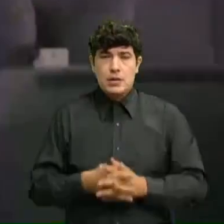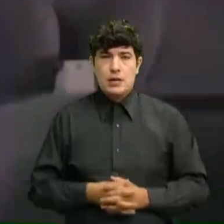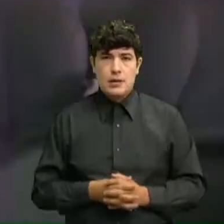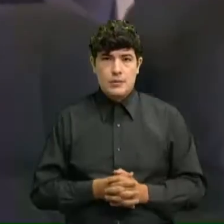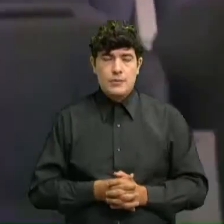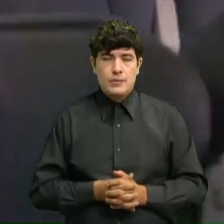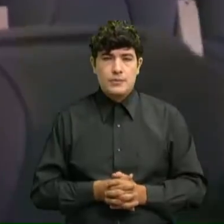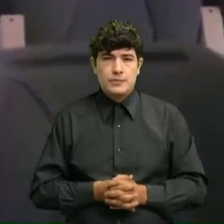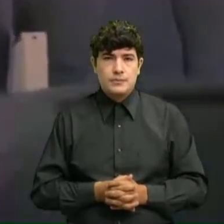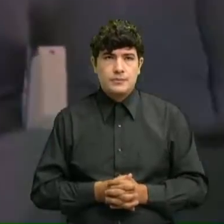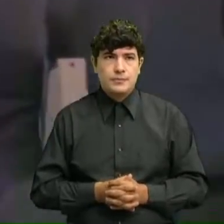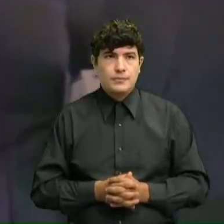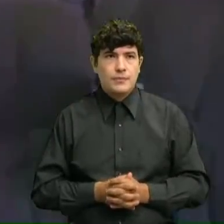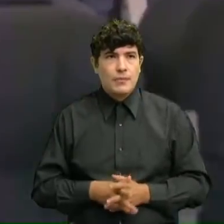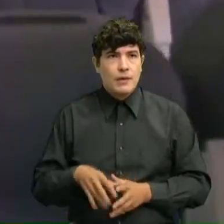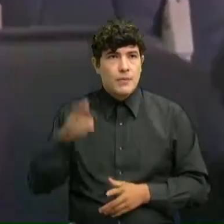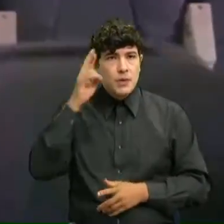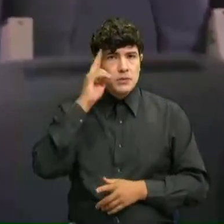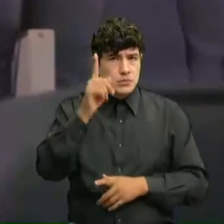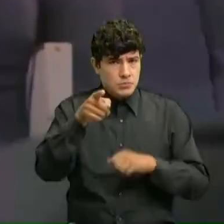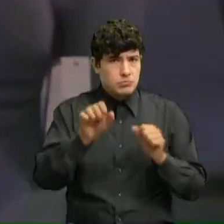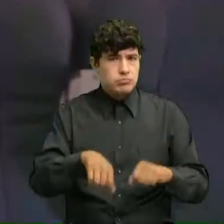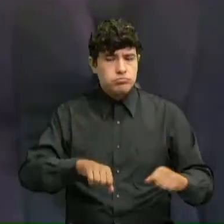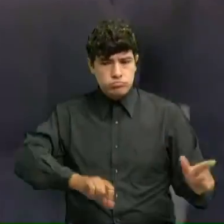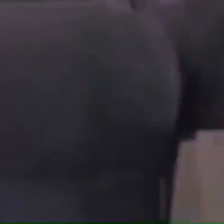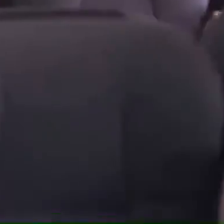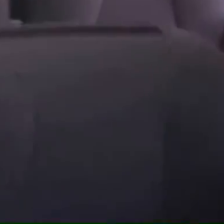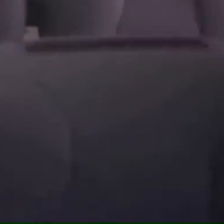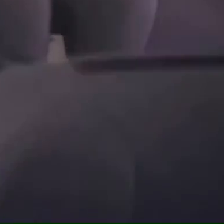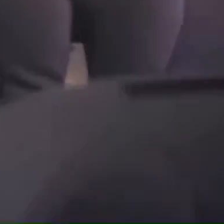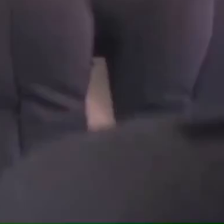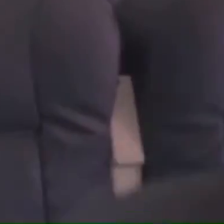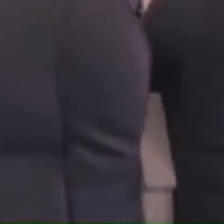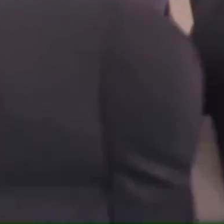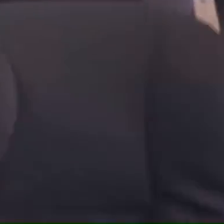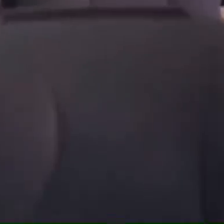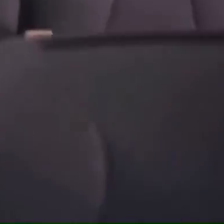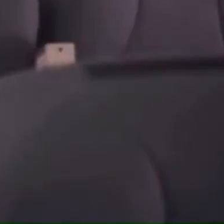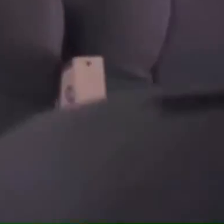por el Ministerio de Salud. Por eso, alisten maletas para viajar y disfrutar del país.